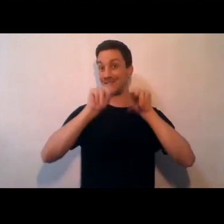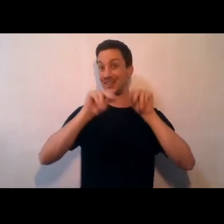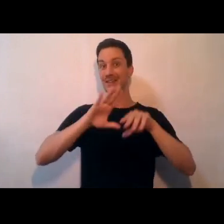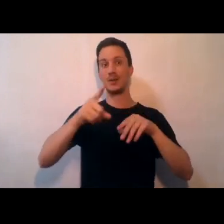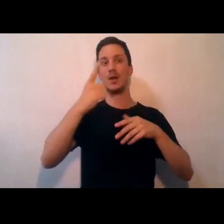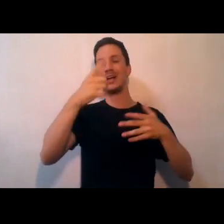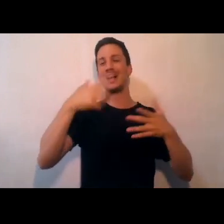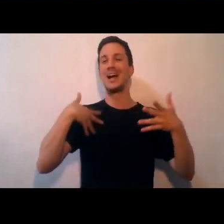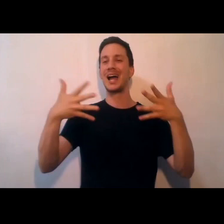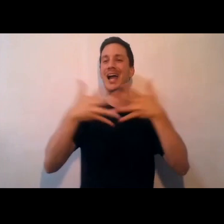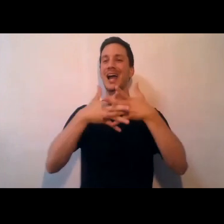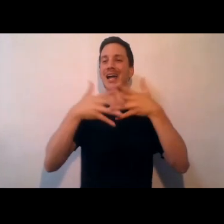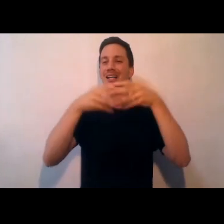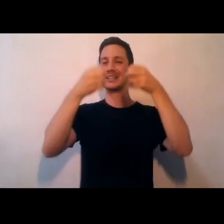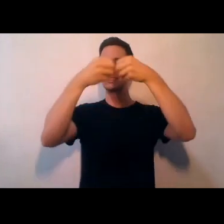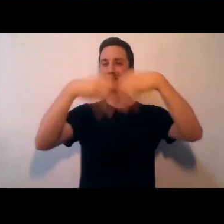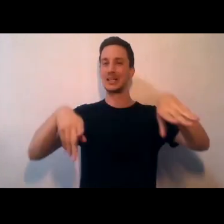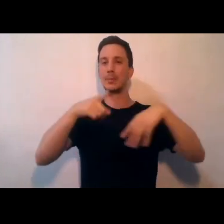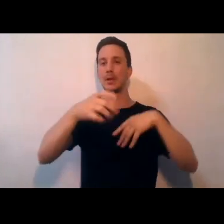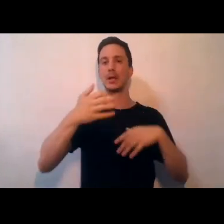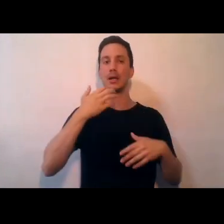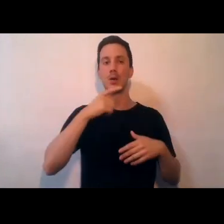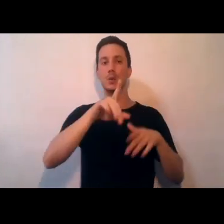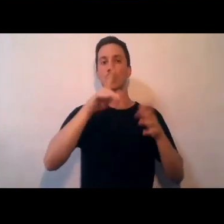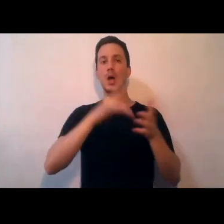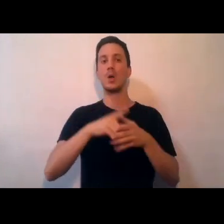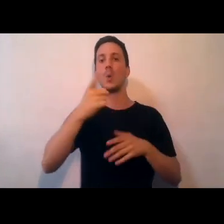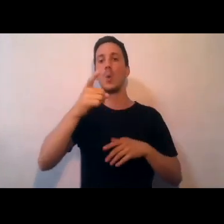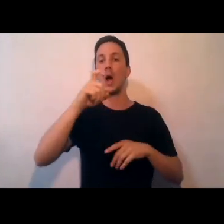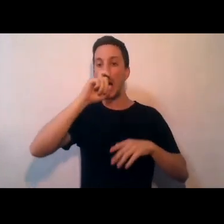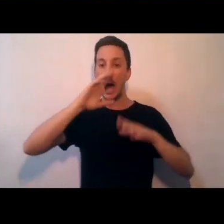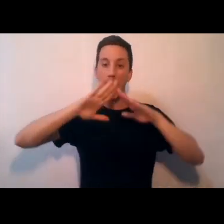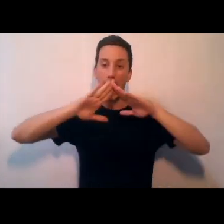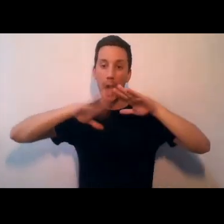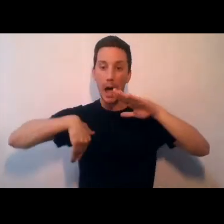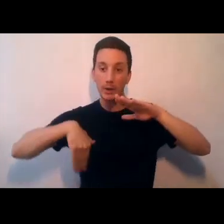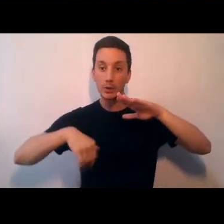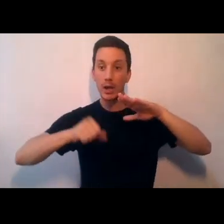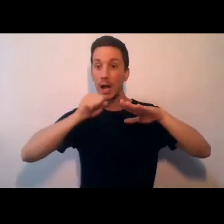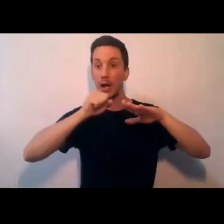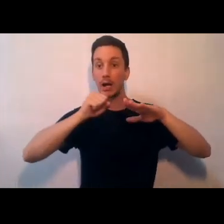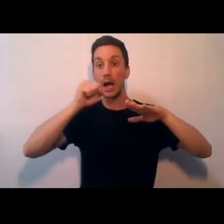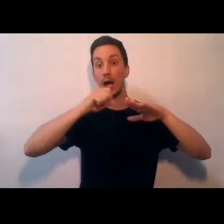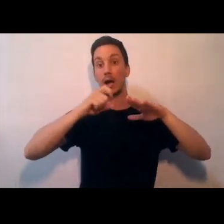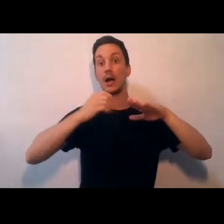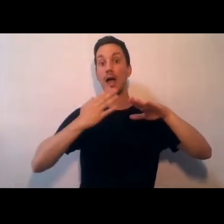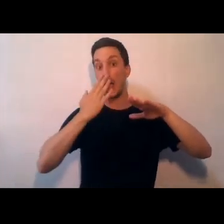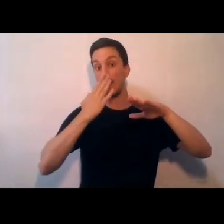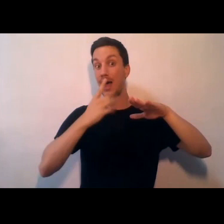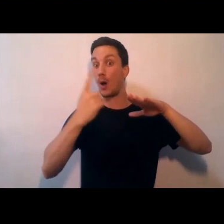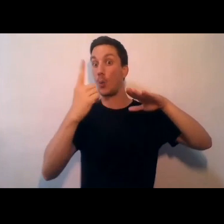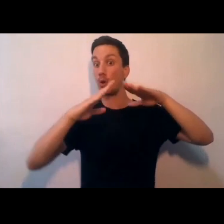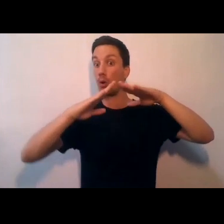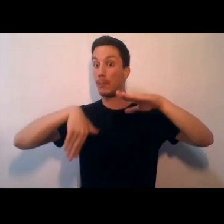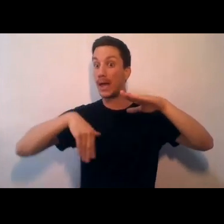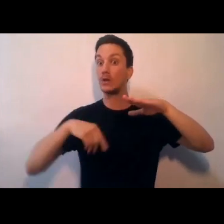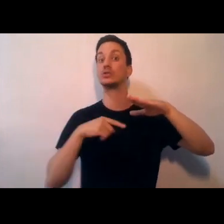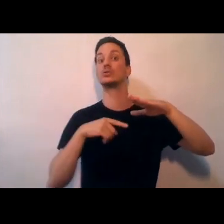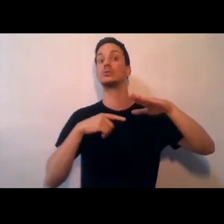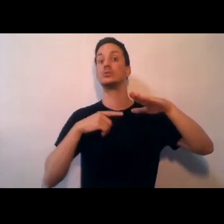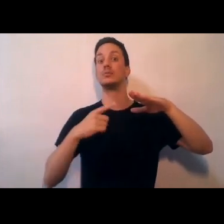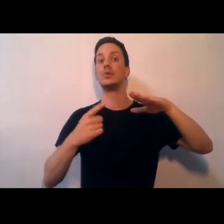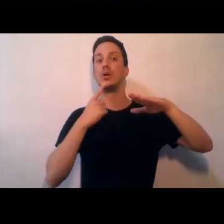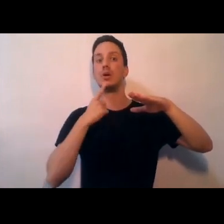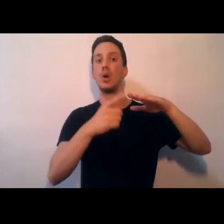esquema de lo que tenéis que hacer, ¿no? De un niño menor de 1 año, lo que hemos dicho es no exponerlo al sol, que si el niño tiene